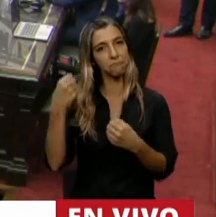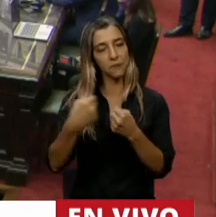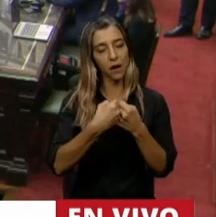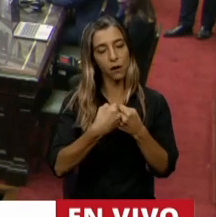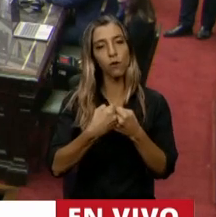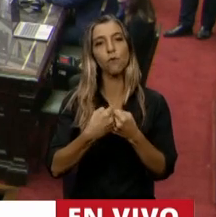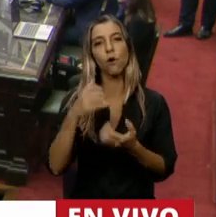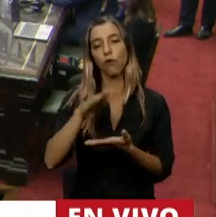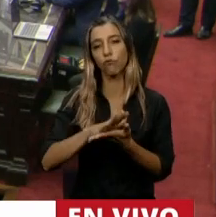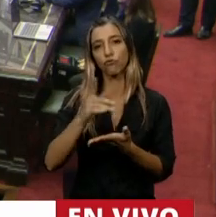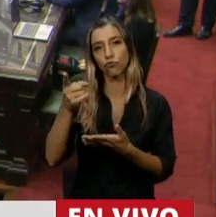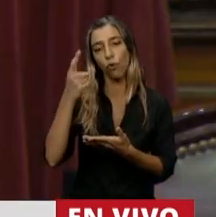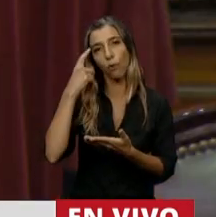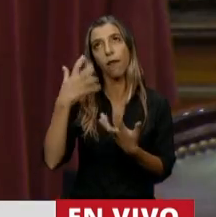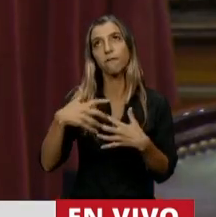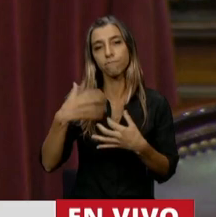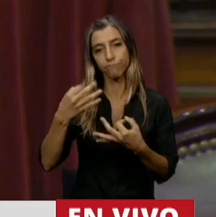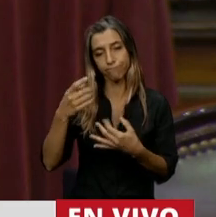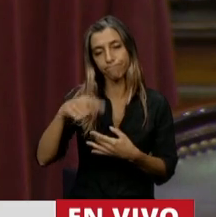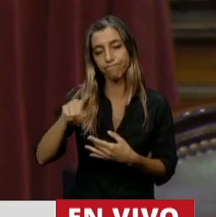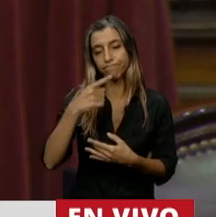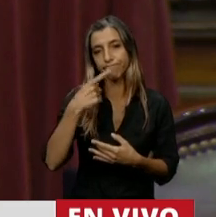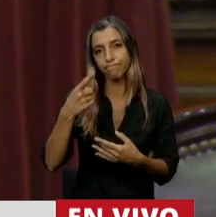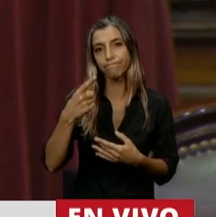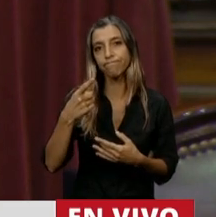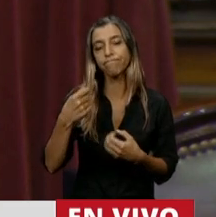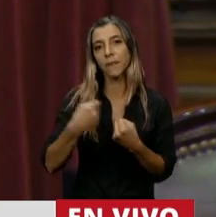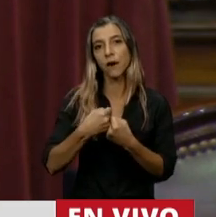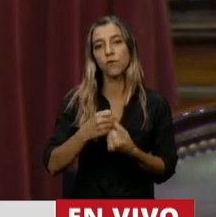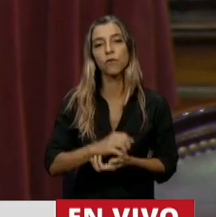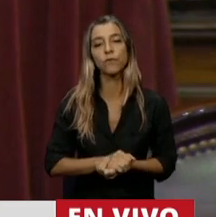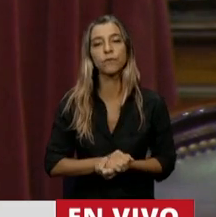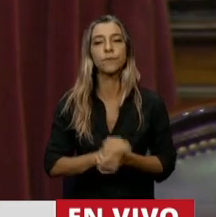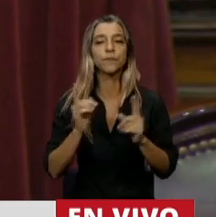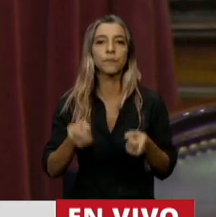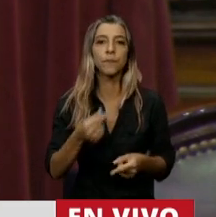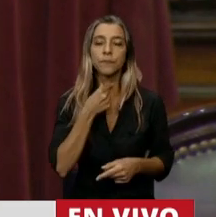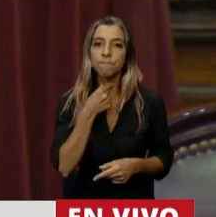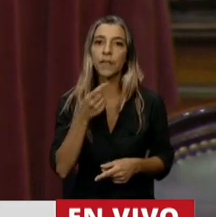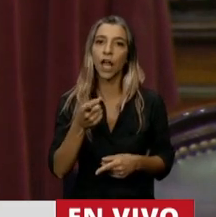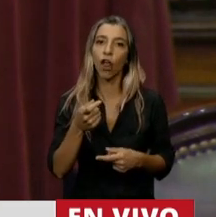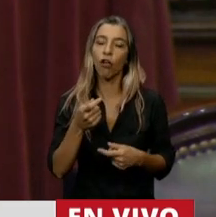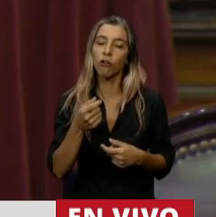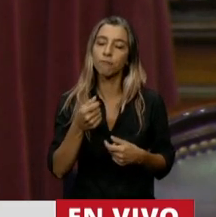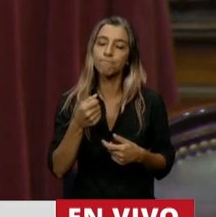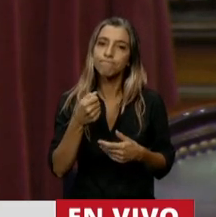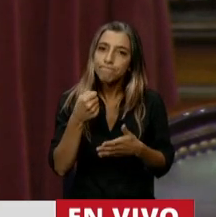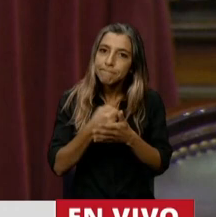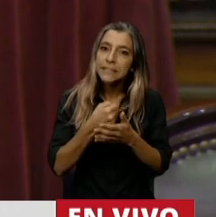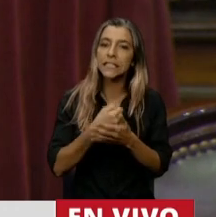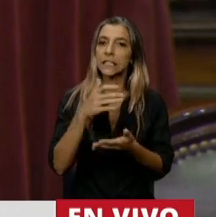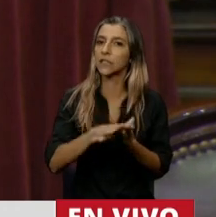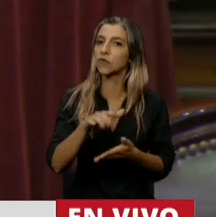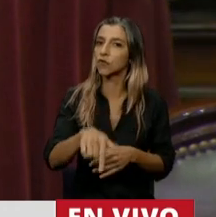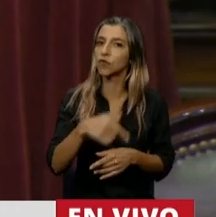su análisis. También insistirle, como hicieron durante esta jornada los diputados de mi bloque,